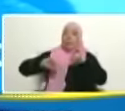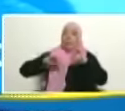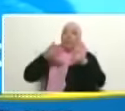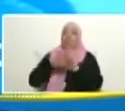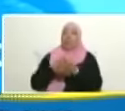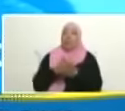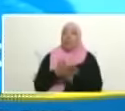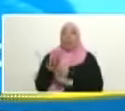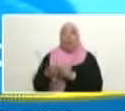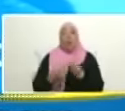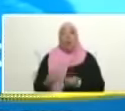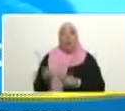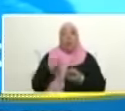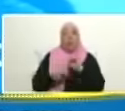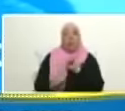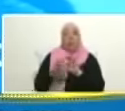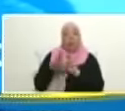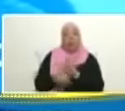sobre eso.